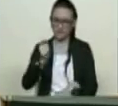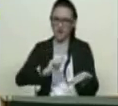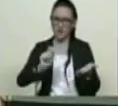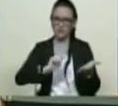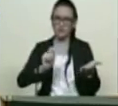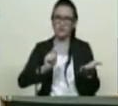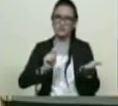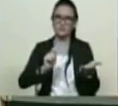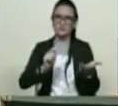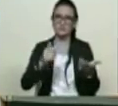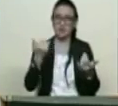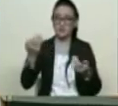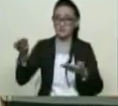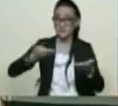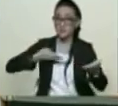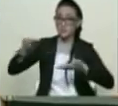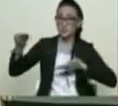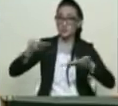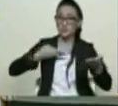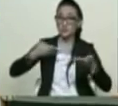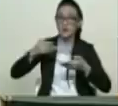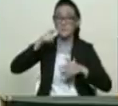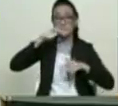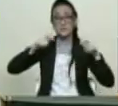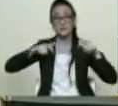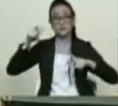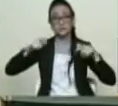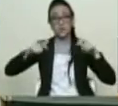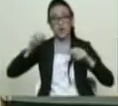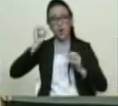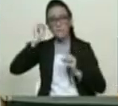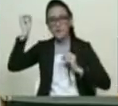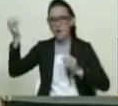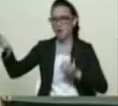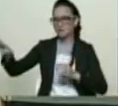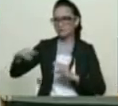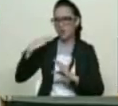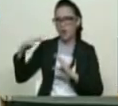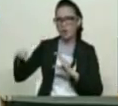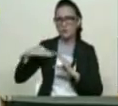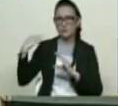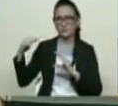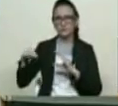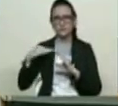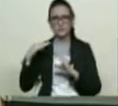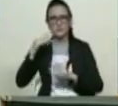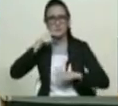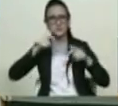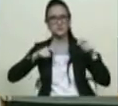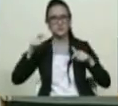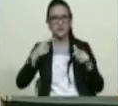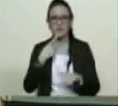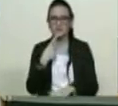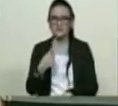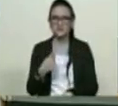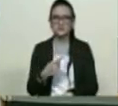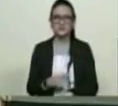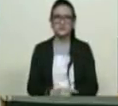he empezado a recibir gente, opiniones de gente que dice,